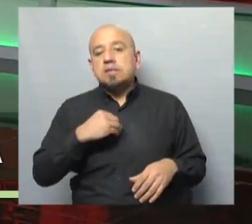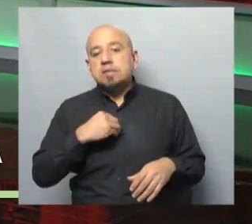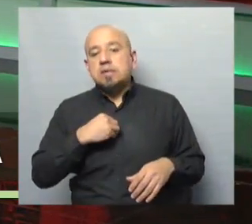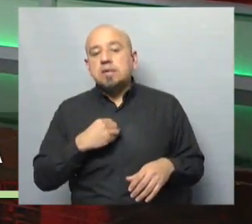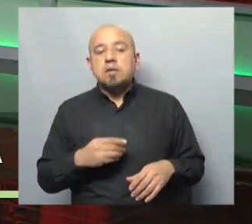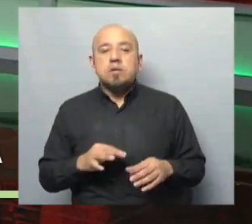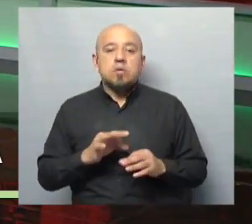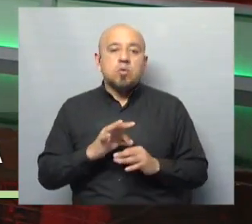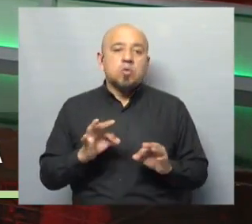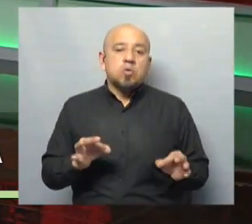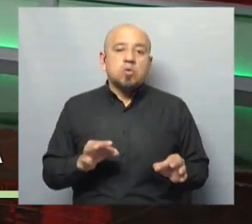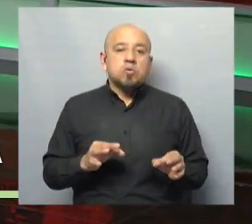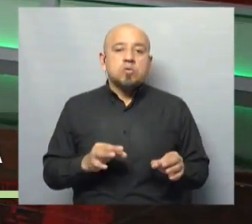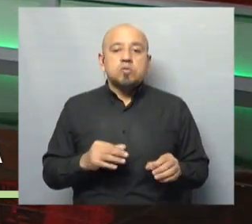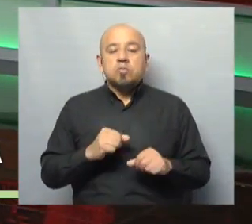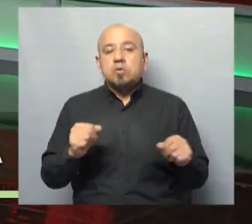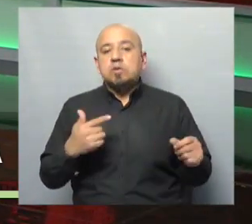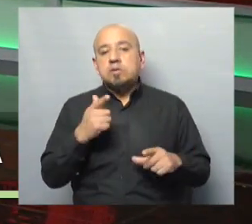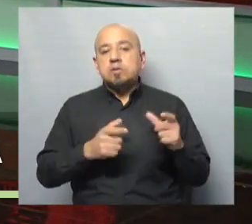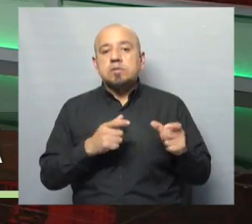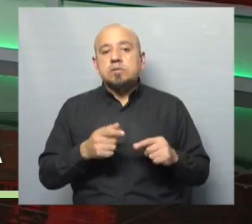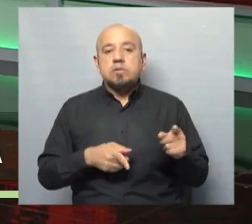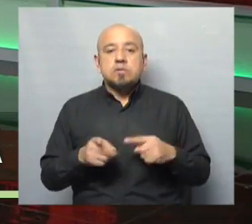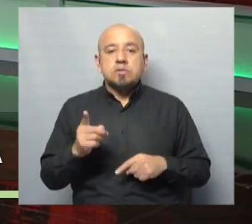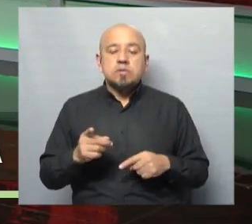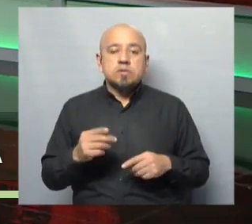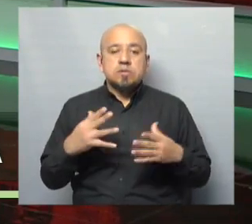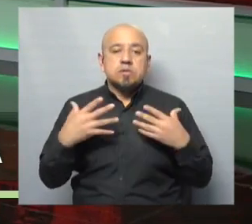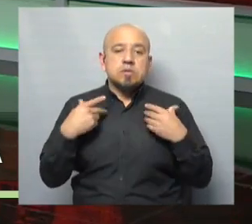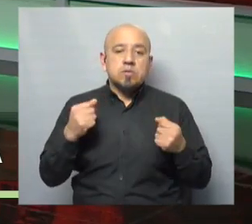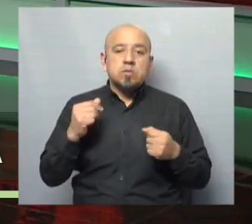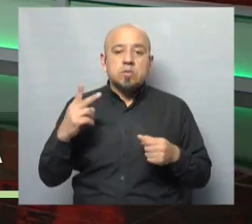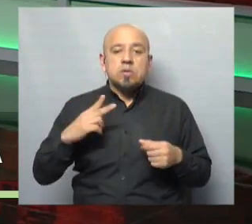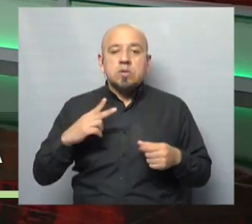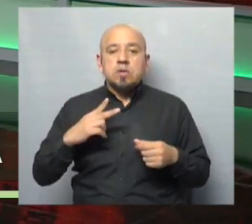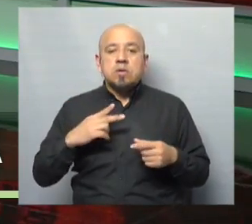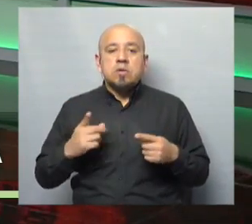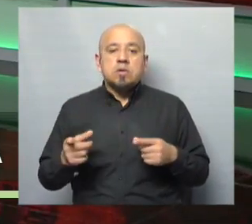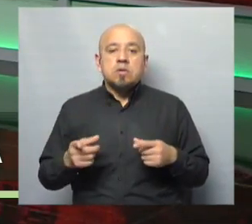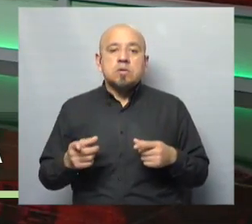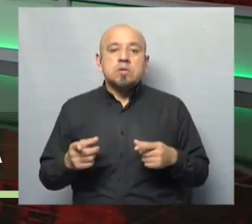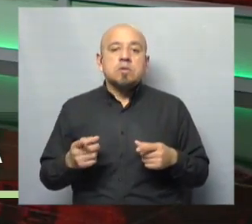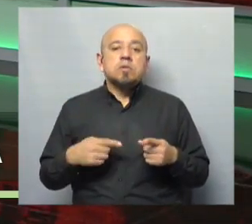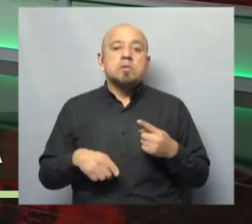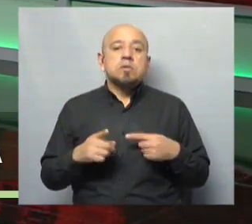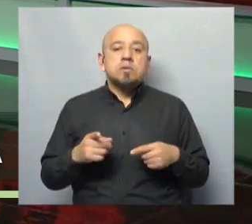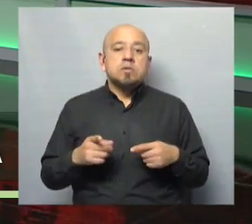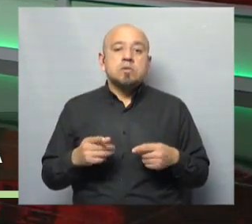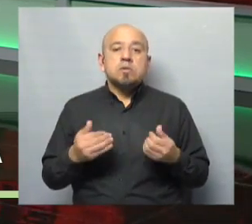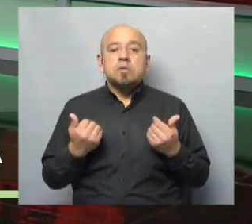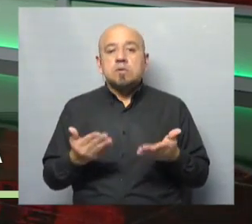poder derivar las personas a los centros de salud privada y es lo que hace en realidad de alguna manera es terminar beneficiando